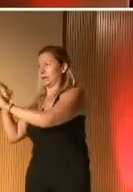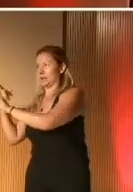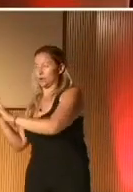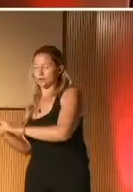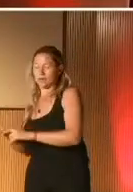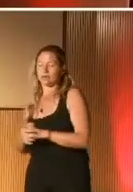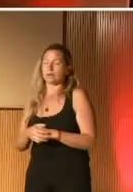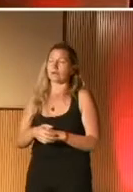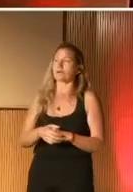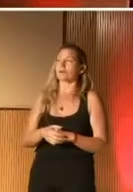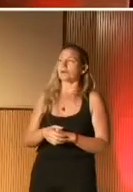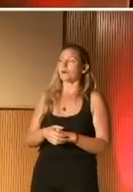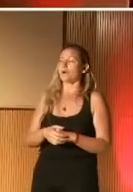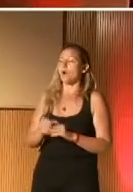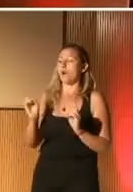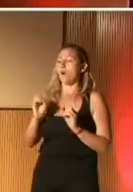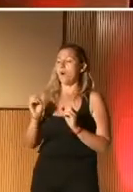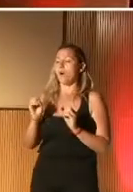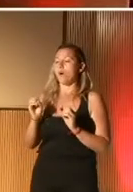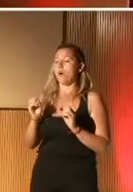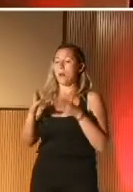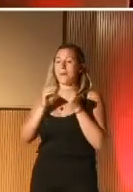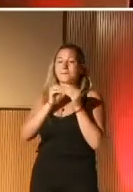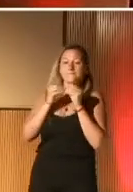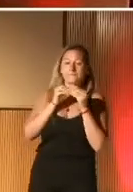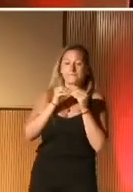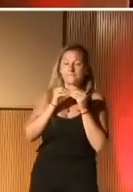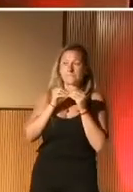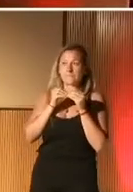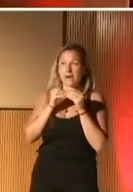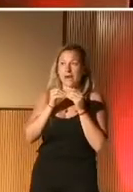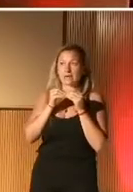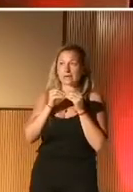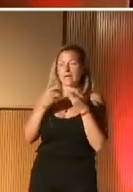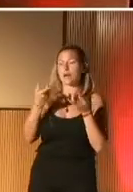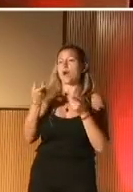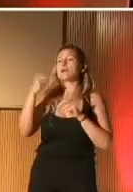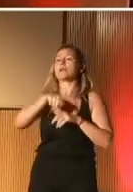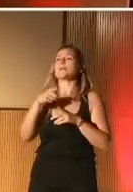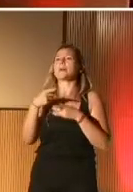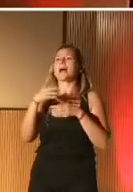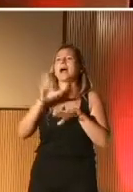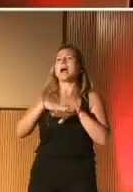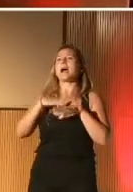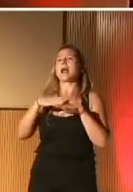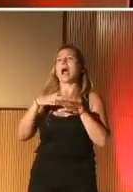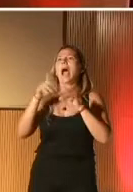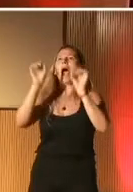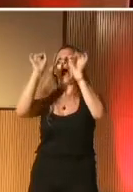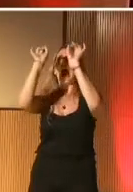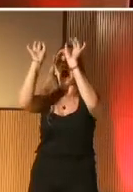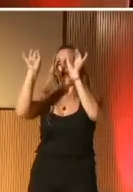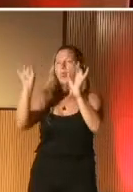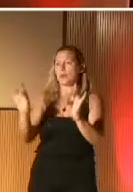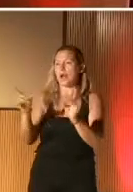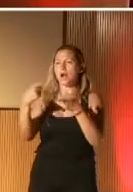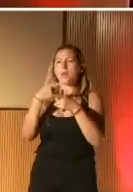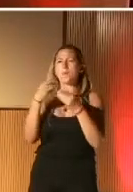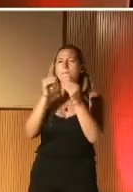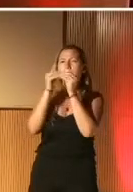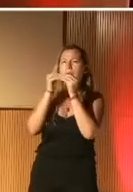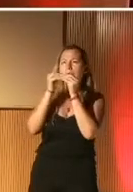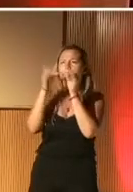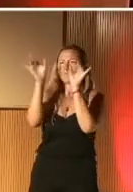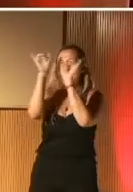poco, o el mismo material que se utiliza para dorar los pasos de Semana Santa, por ejemplo. ¿Vale? Es un material muy fino. Normalmente vienen